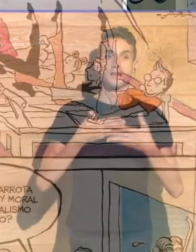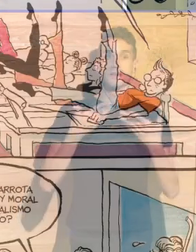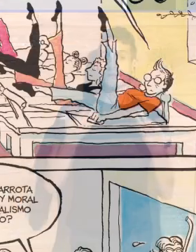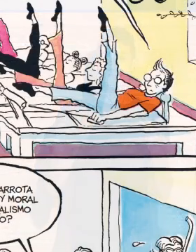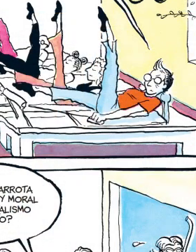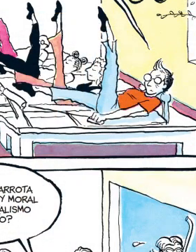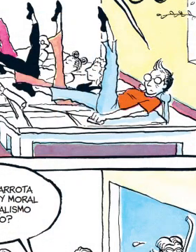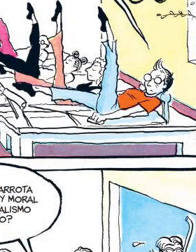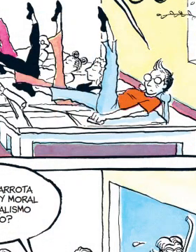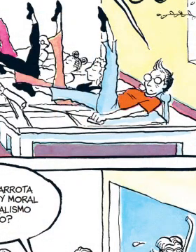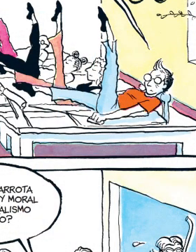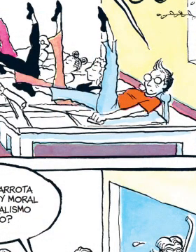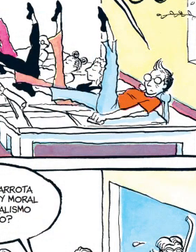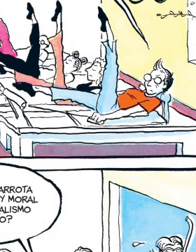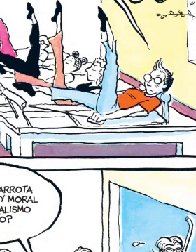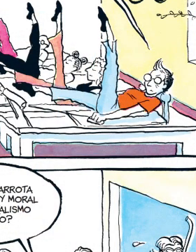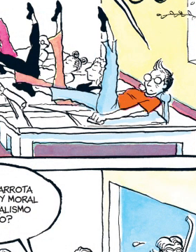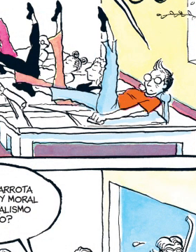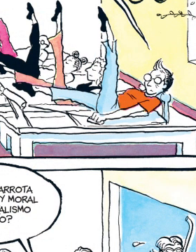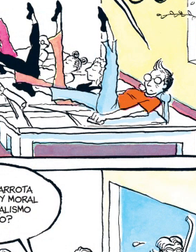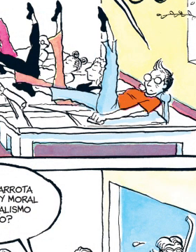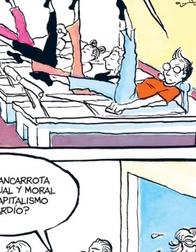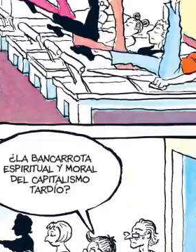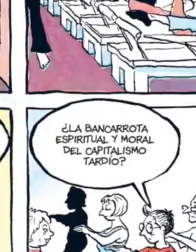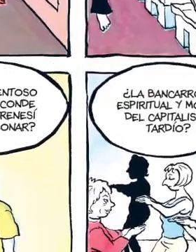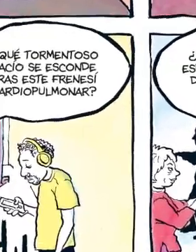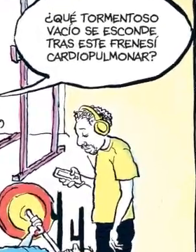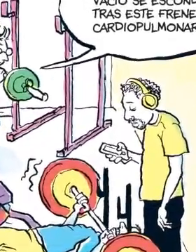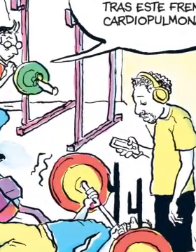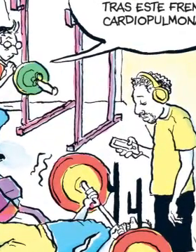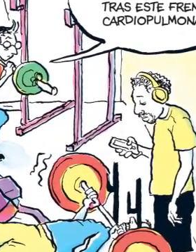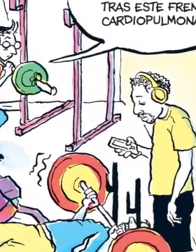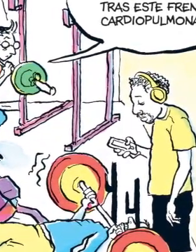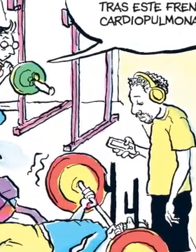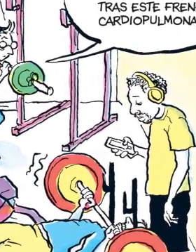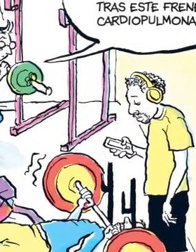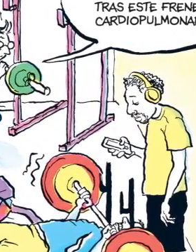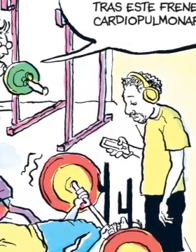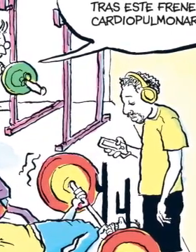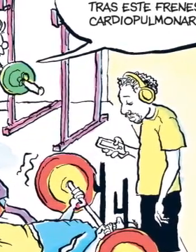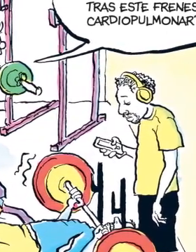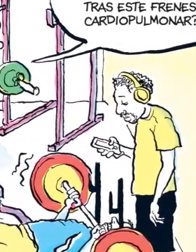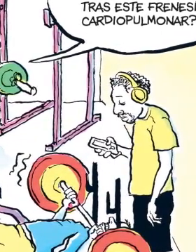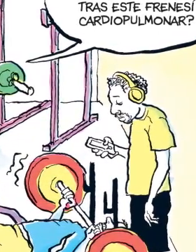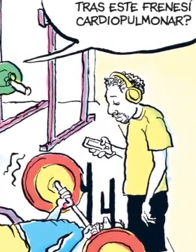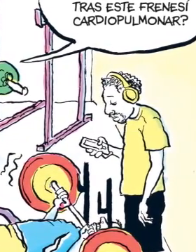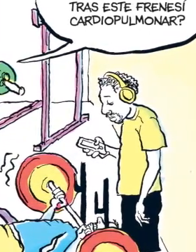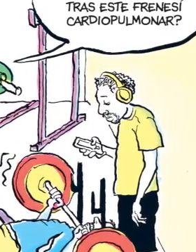Y bueno, es más fácil buscarlo en el ejercicio. Si salgo a correr, sé que me voy a sentir